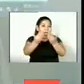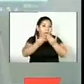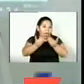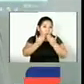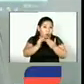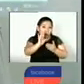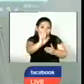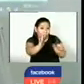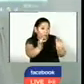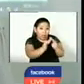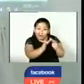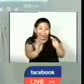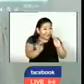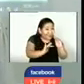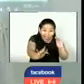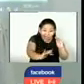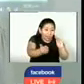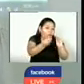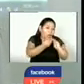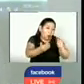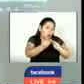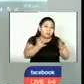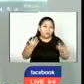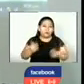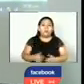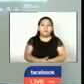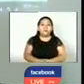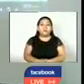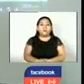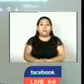es que en su hogar no está siendo pues abastecido